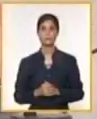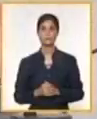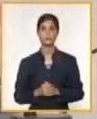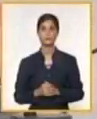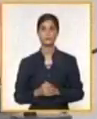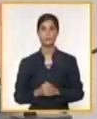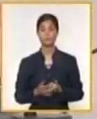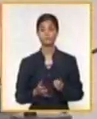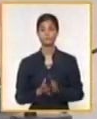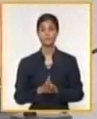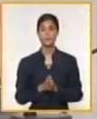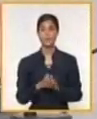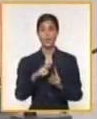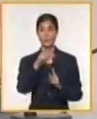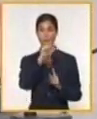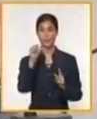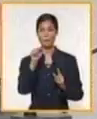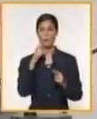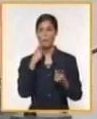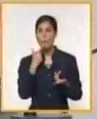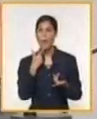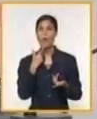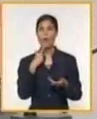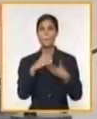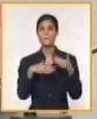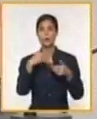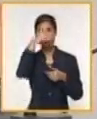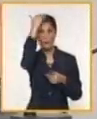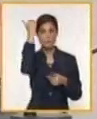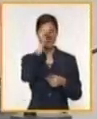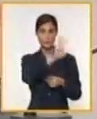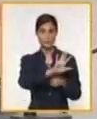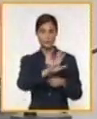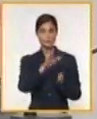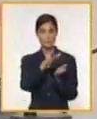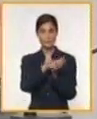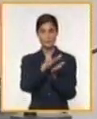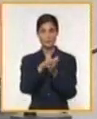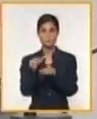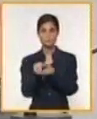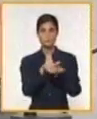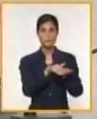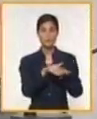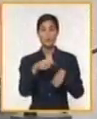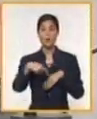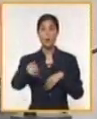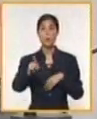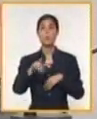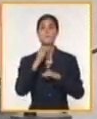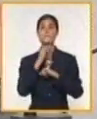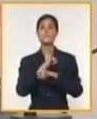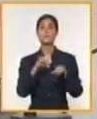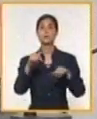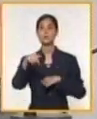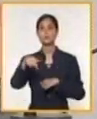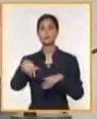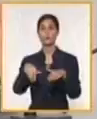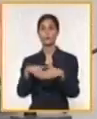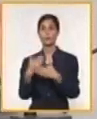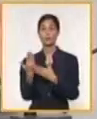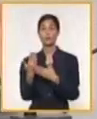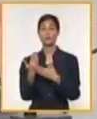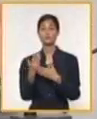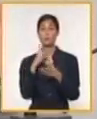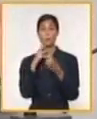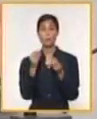Pero antes vamos a ir a nuestra habitual sección, la noticia del día. Son varias noticias hoy en el día, sin dudas, y de